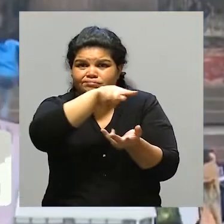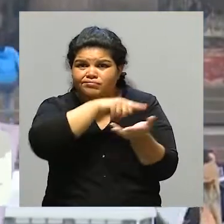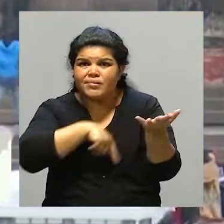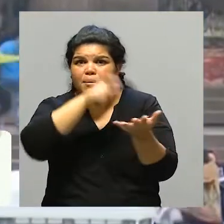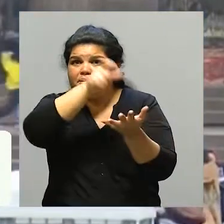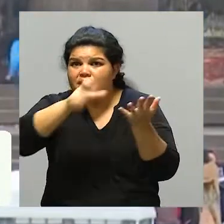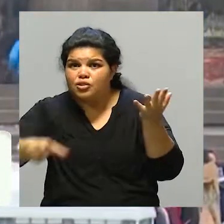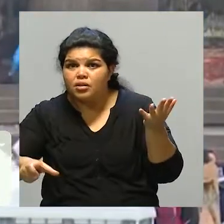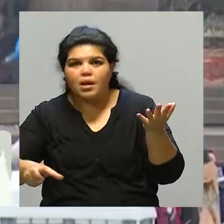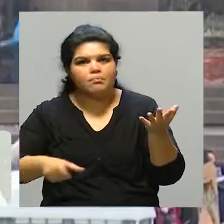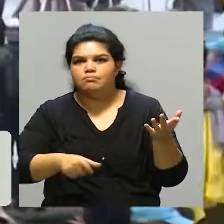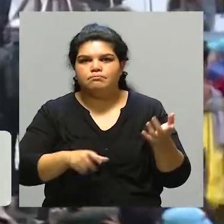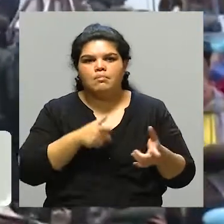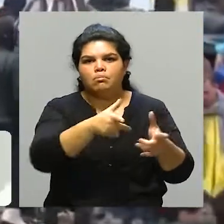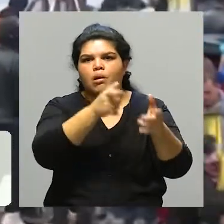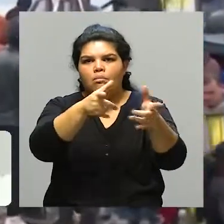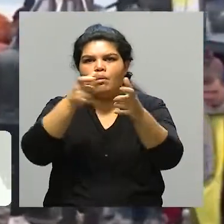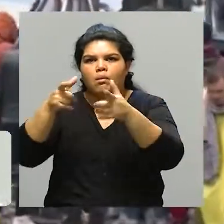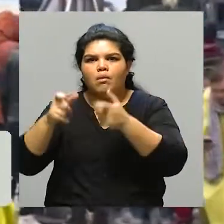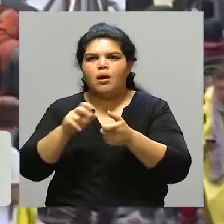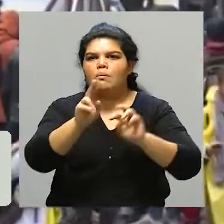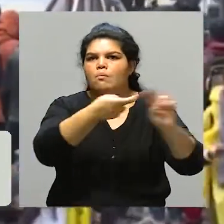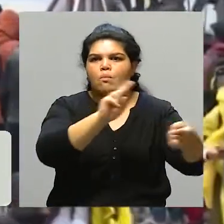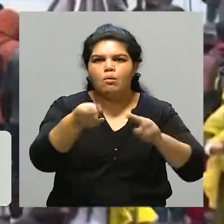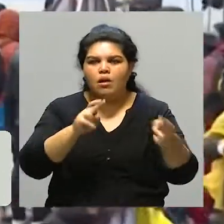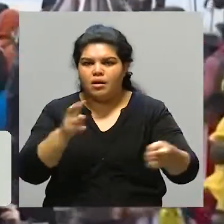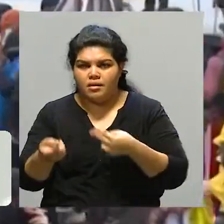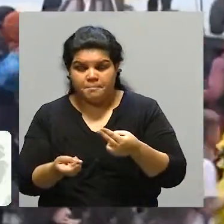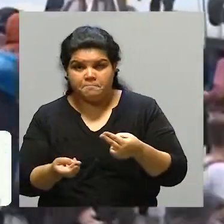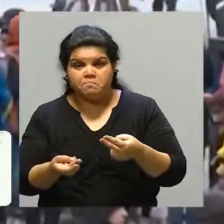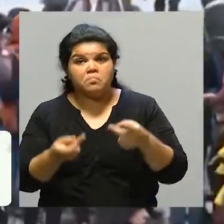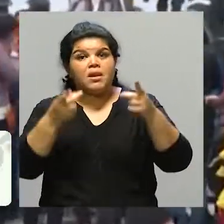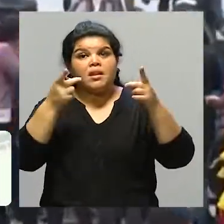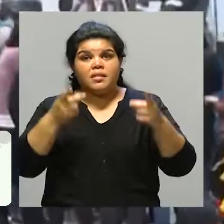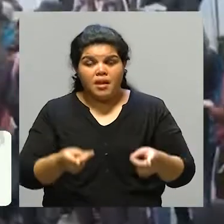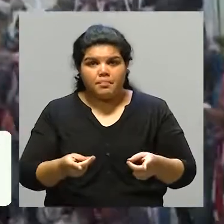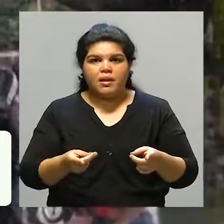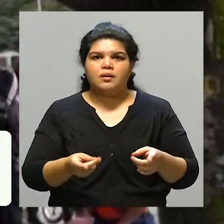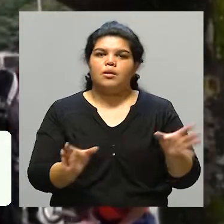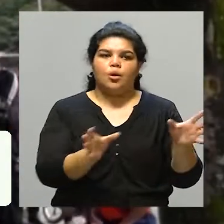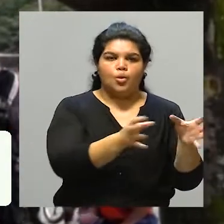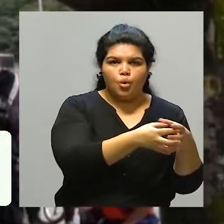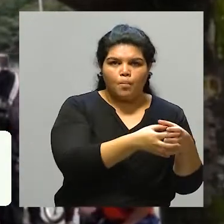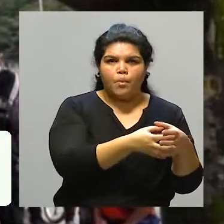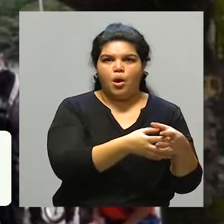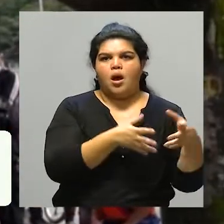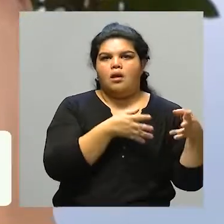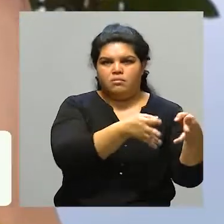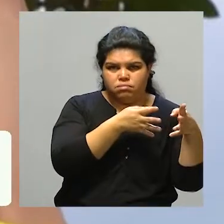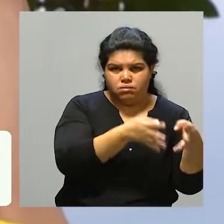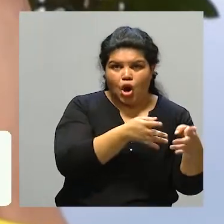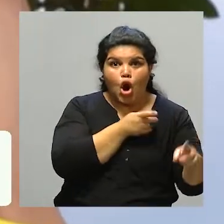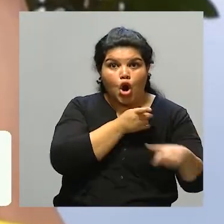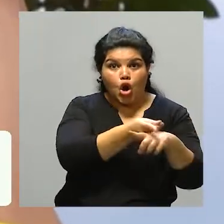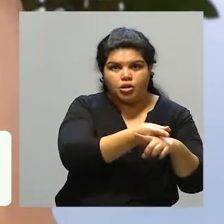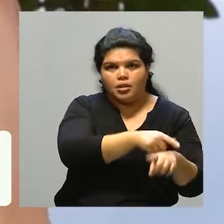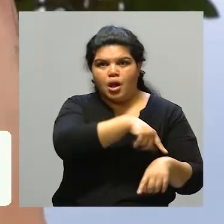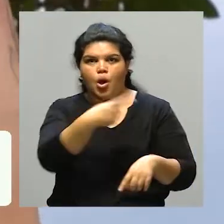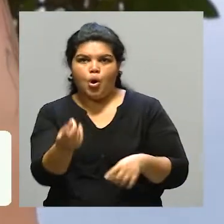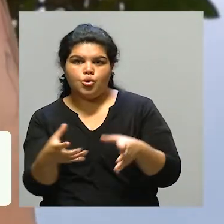fiscal uruguayo. En este sentido, ¿qué opina o qué es lo que se habla actualmente en Colombia respecto de